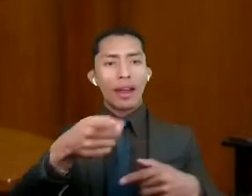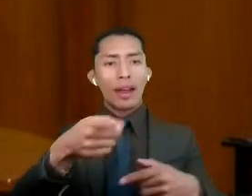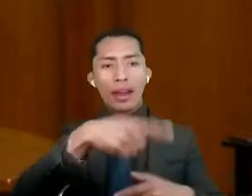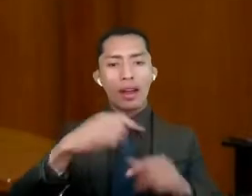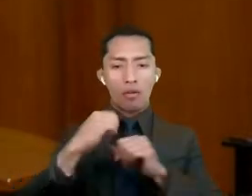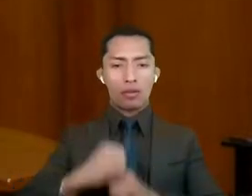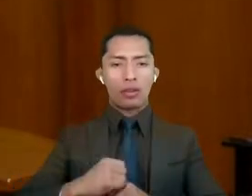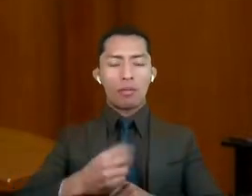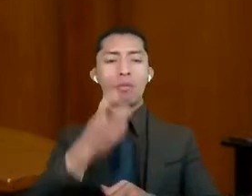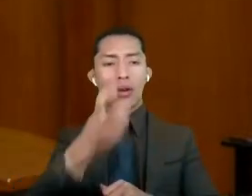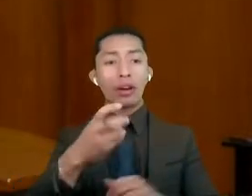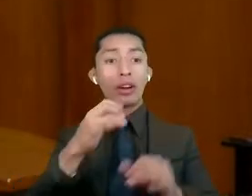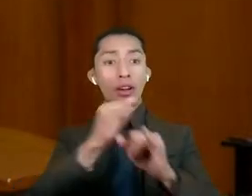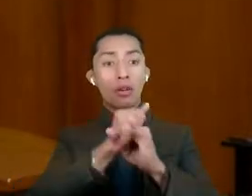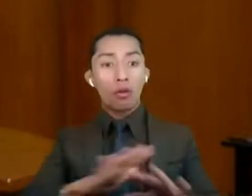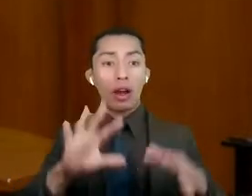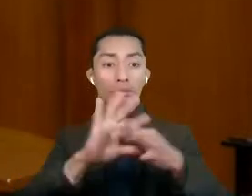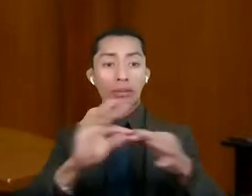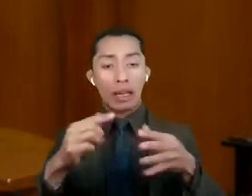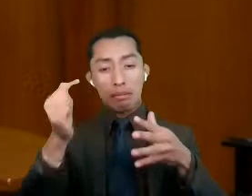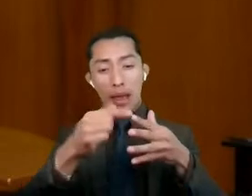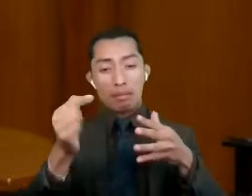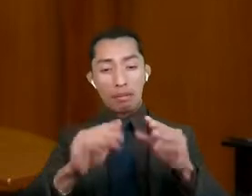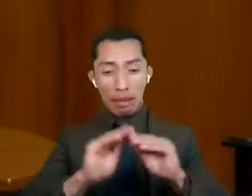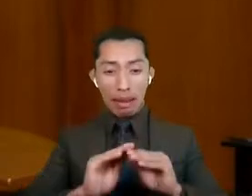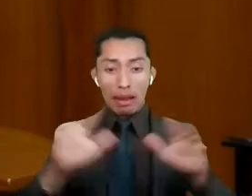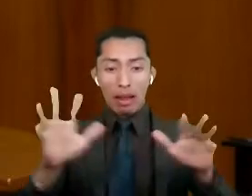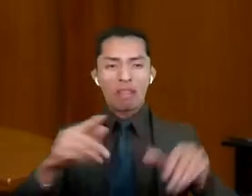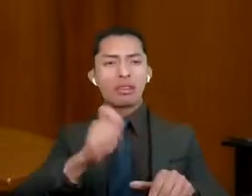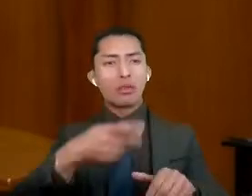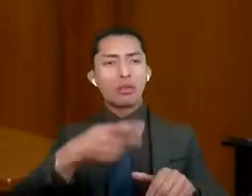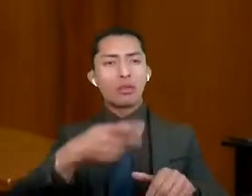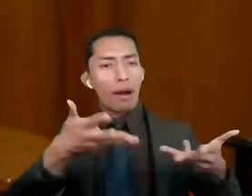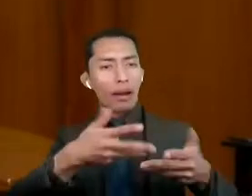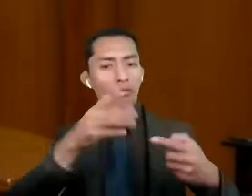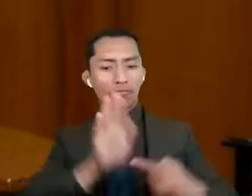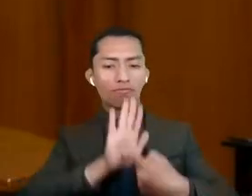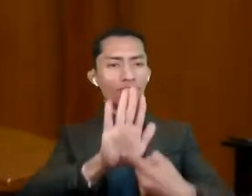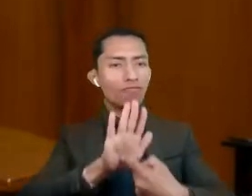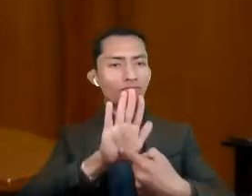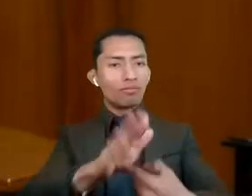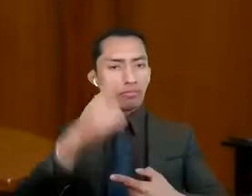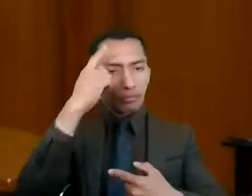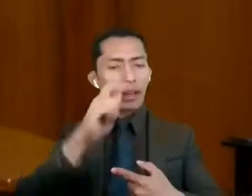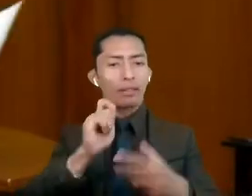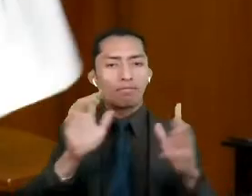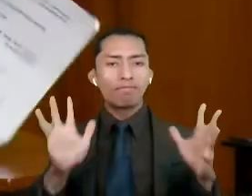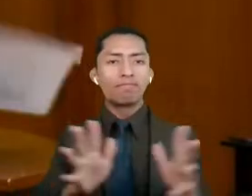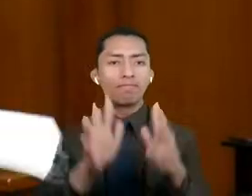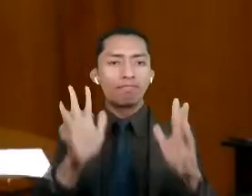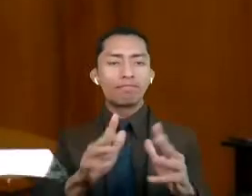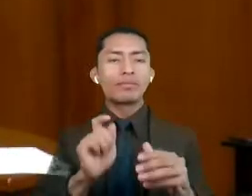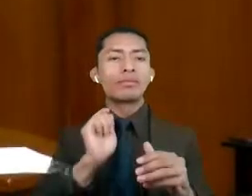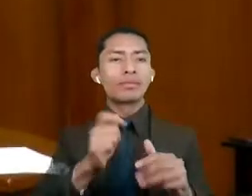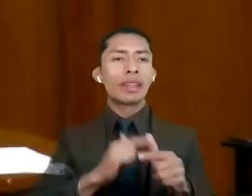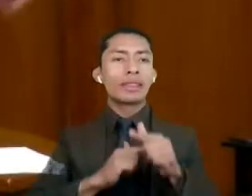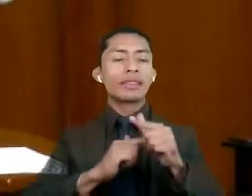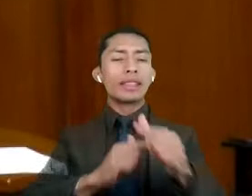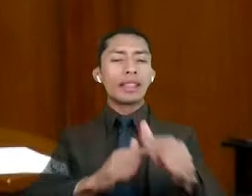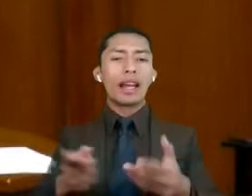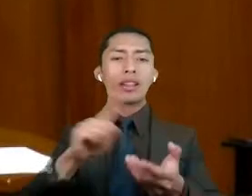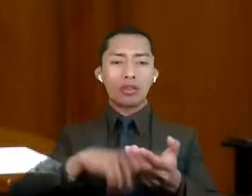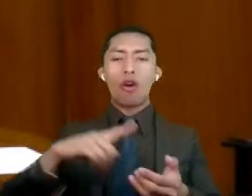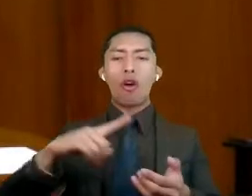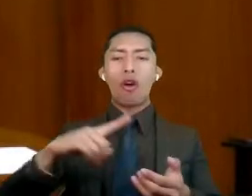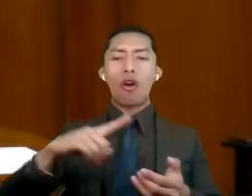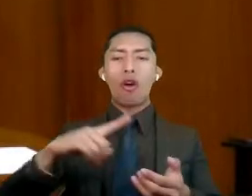lo que con información precisa de las acciones que se llevan a cabo para promover y conservar la gobernabilidad y la